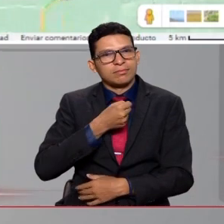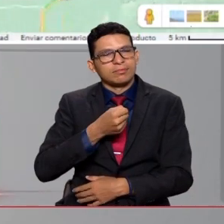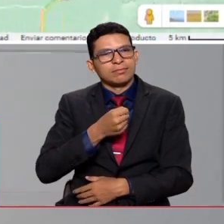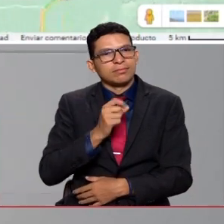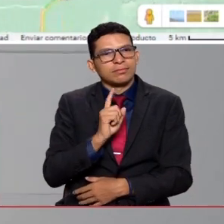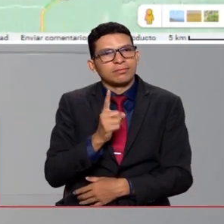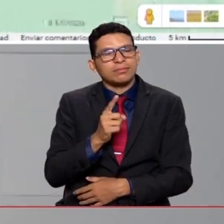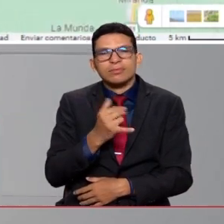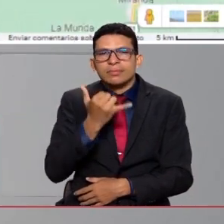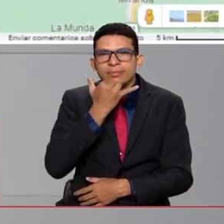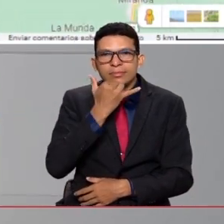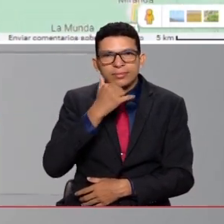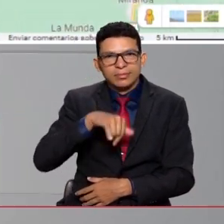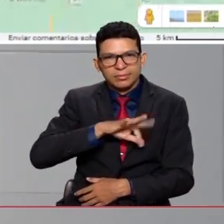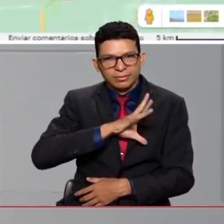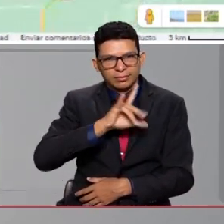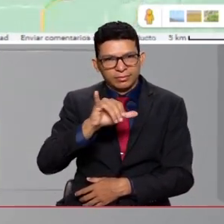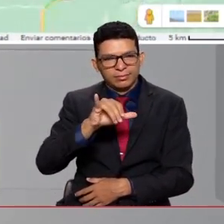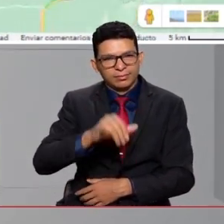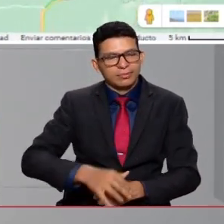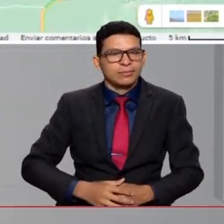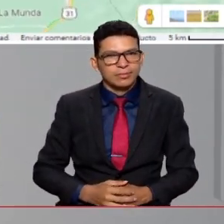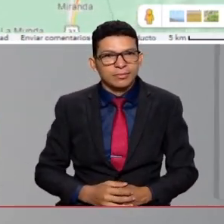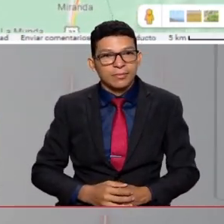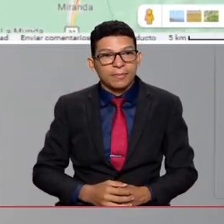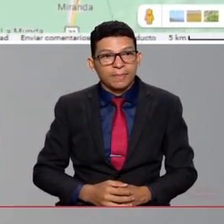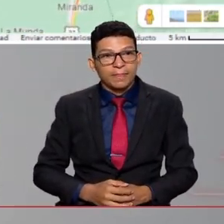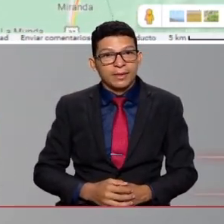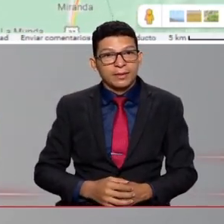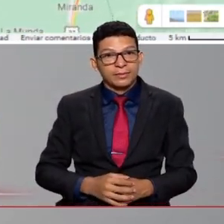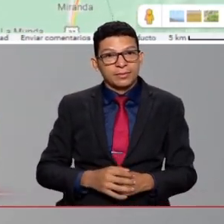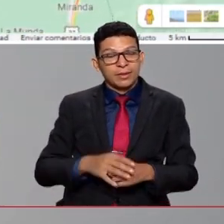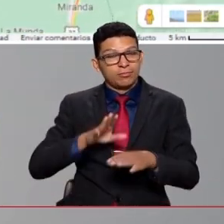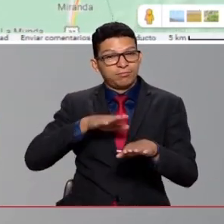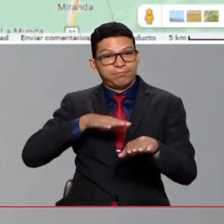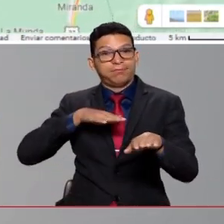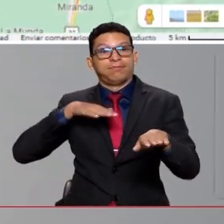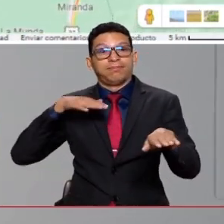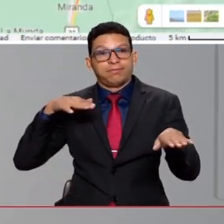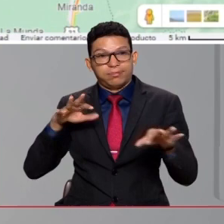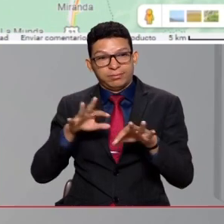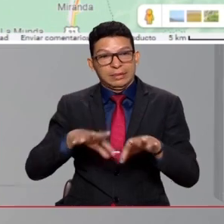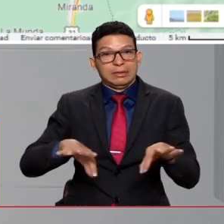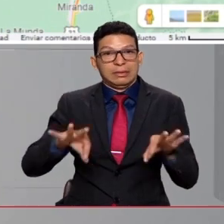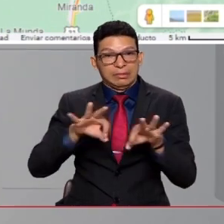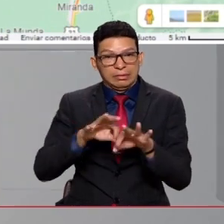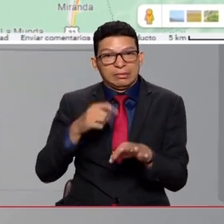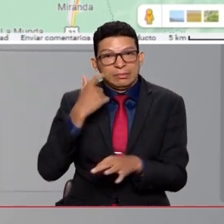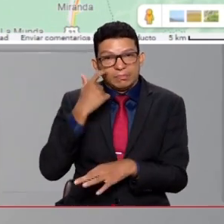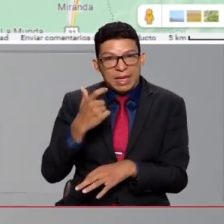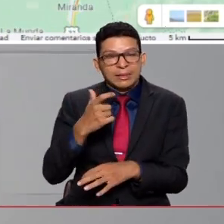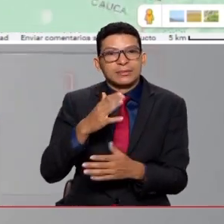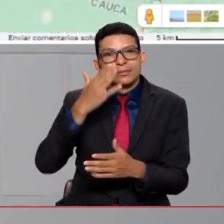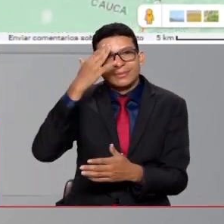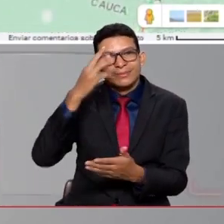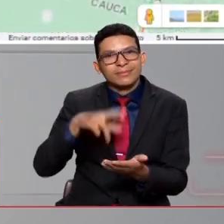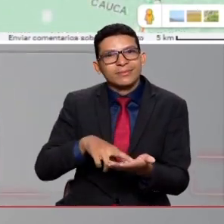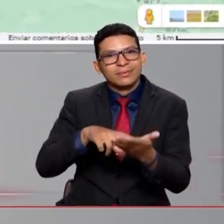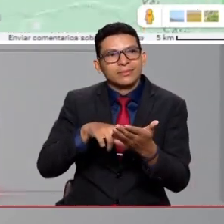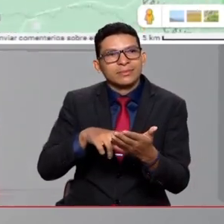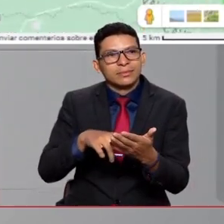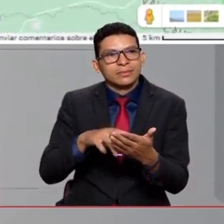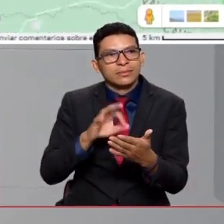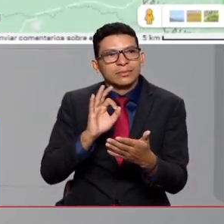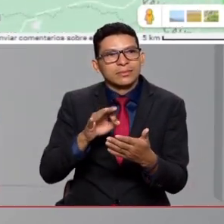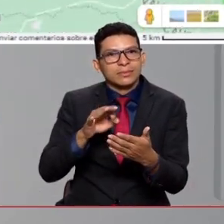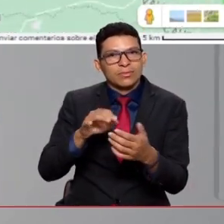de lo que sucede en Santiago de Cali. El incremento del flujo vehicular es importante teniendo en cuenta la reactivación de